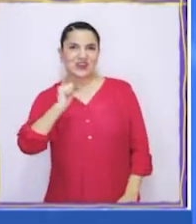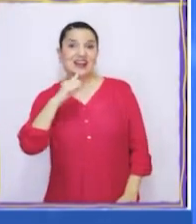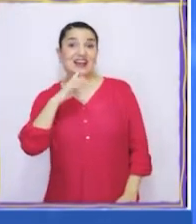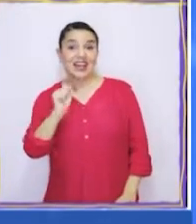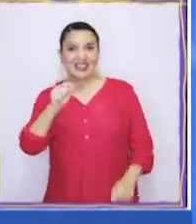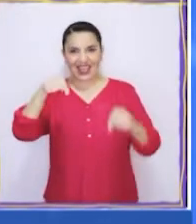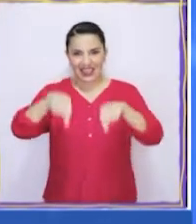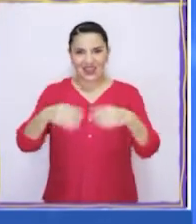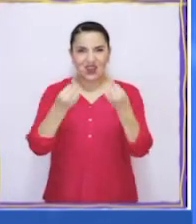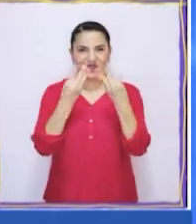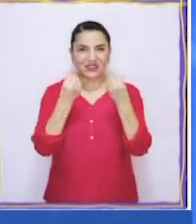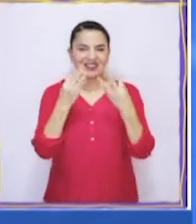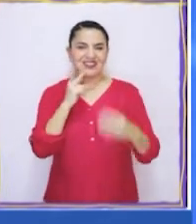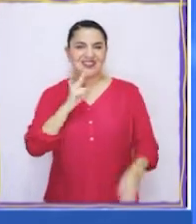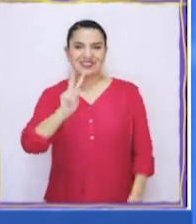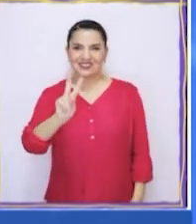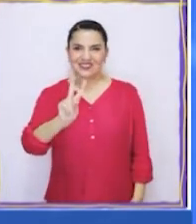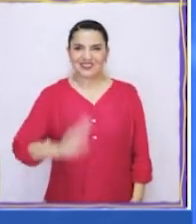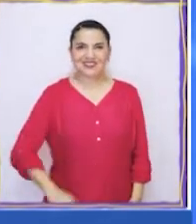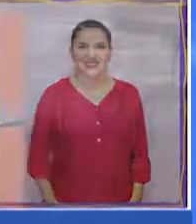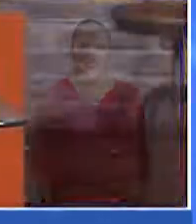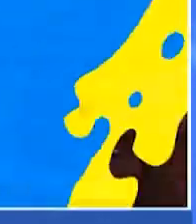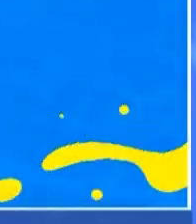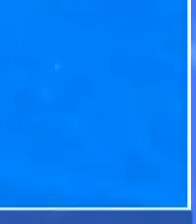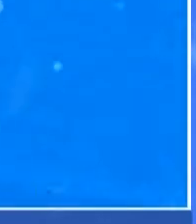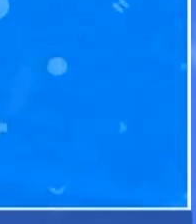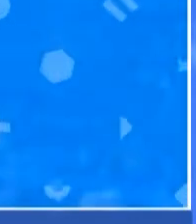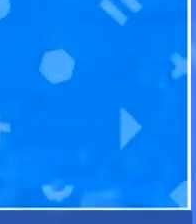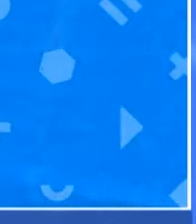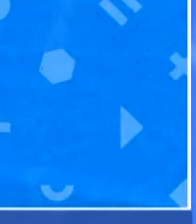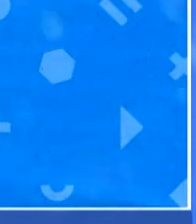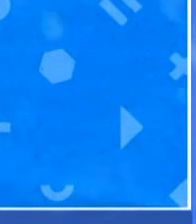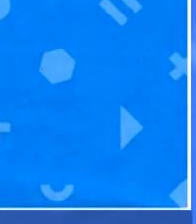catalina y esto es aprendo tb